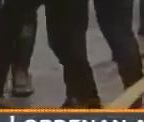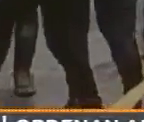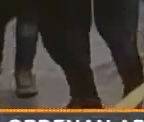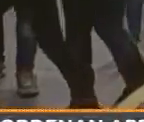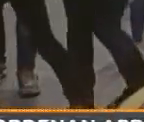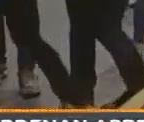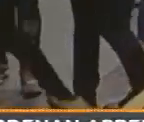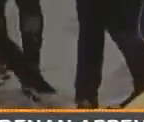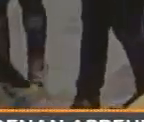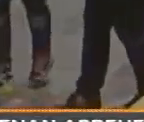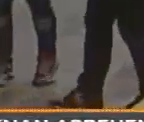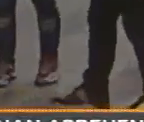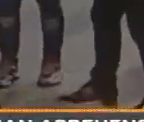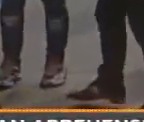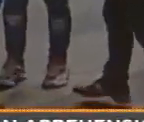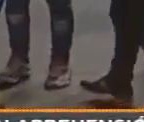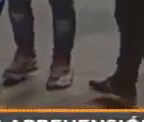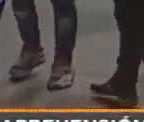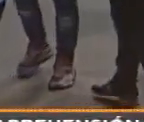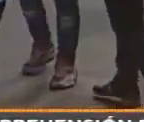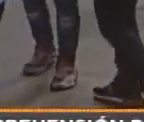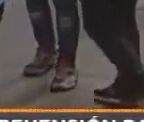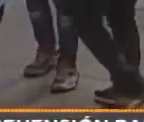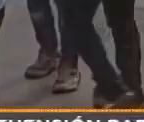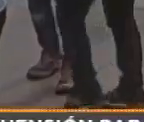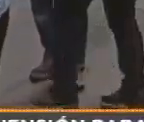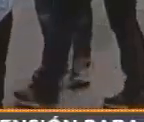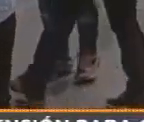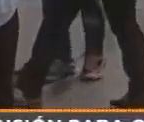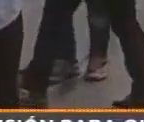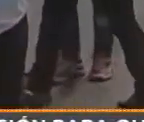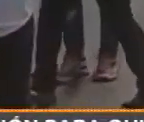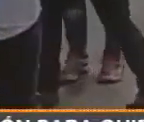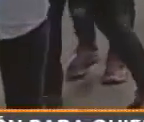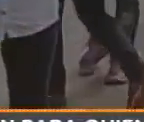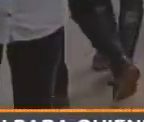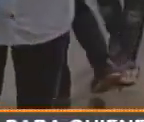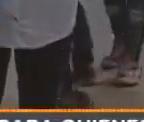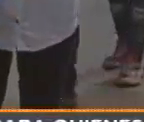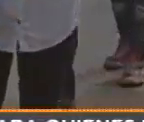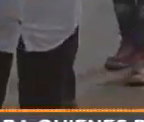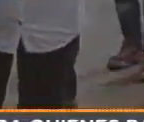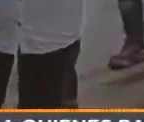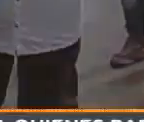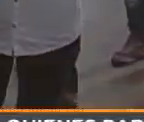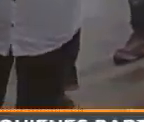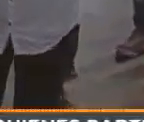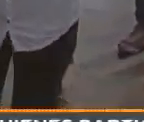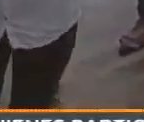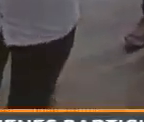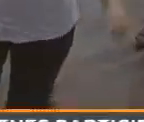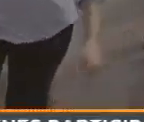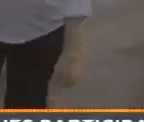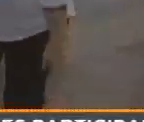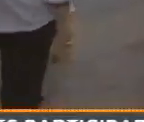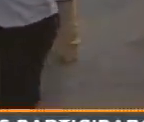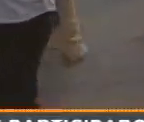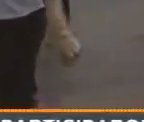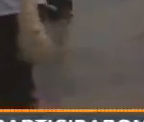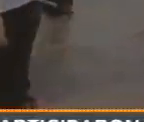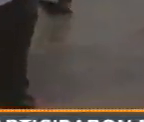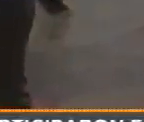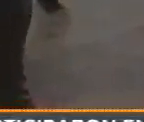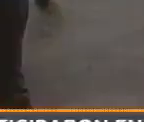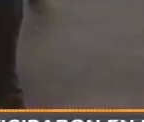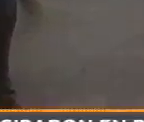de esta venezuela bonita como lo ha calificado el propio candidato de la fuerza revolucionaria de los